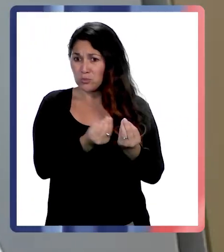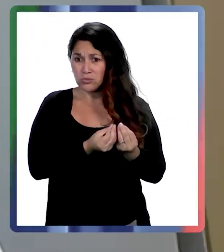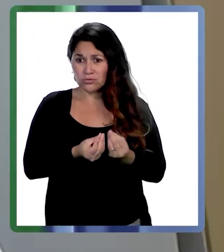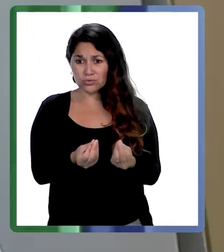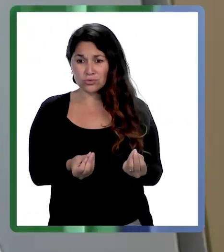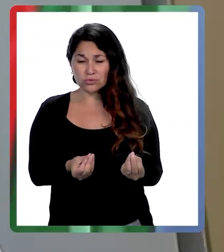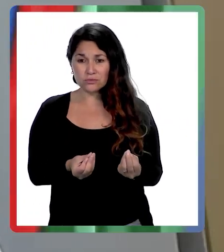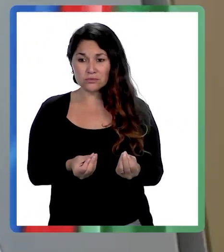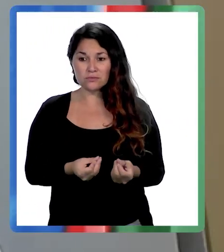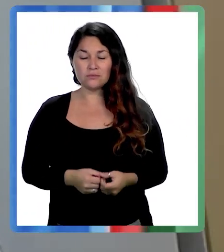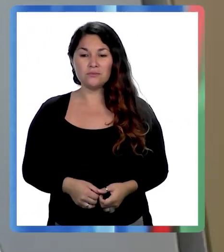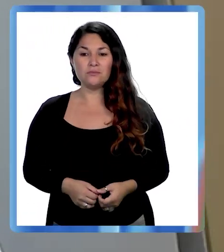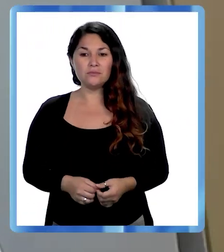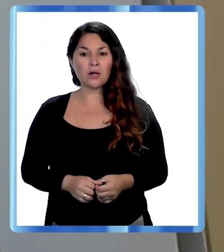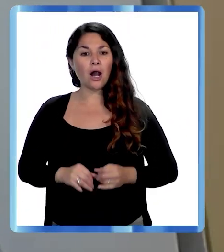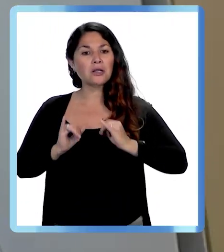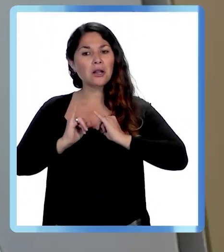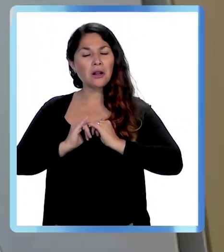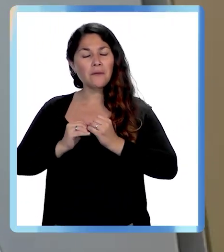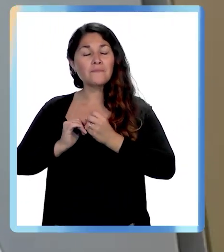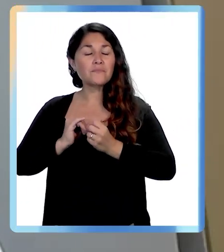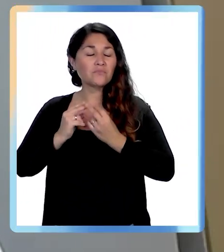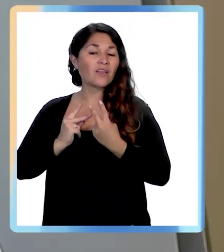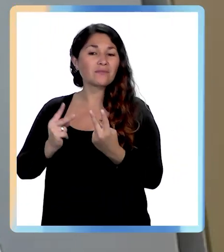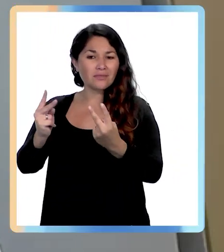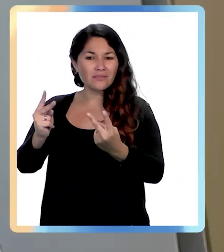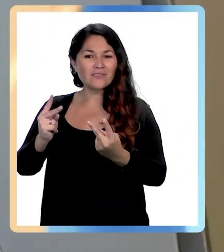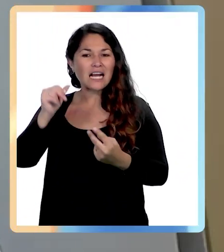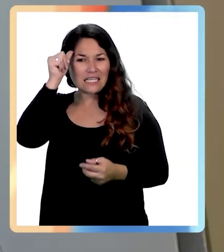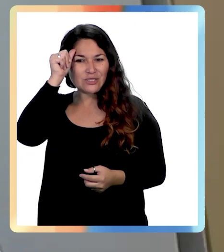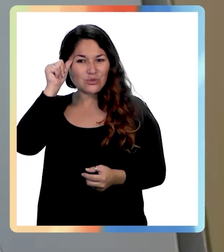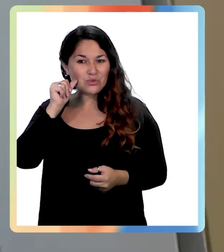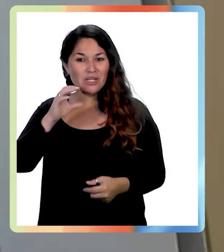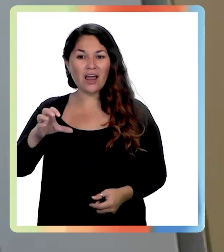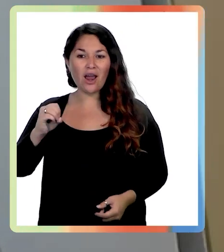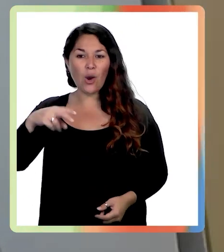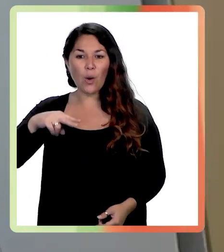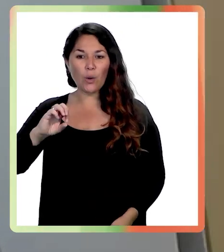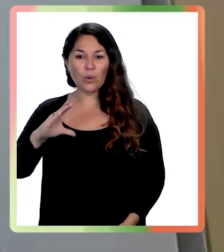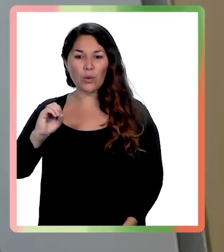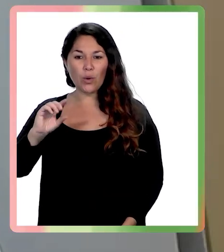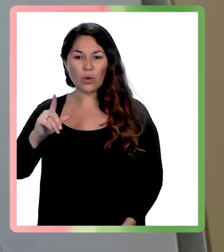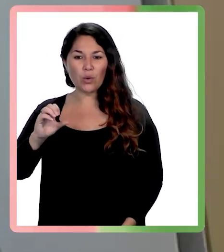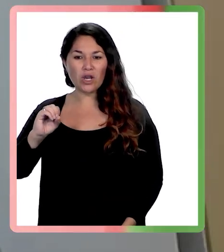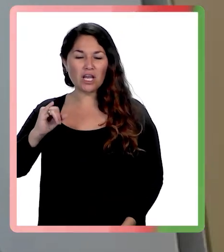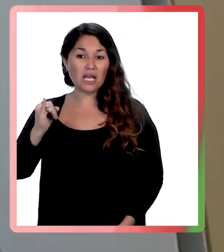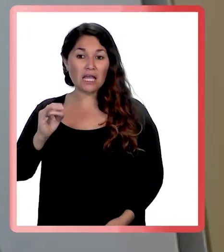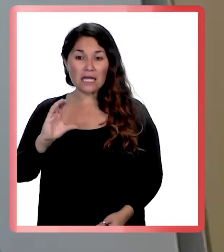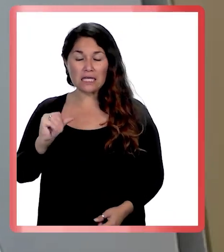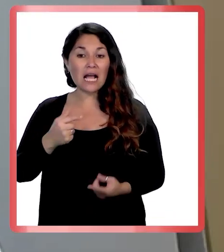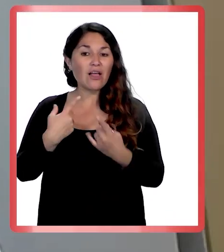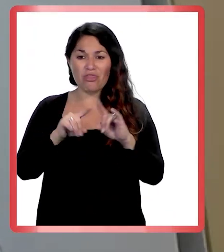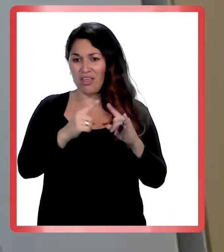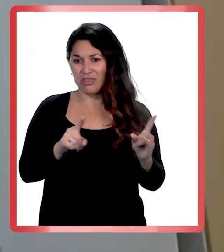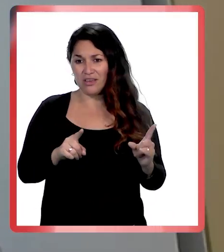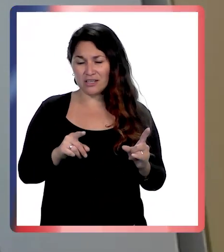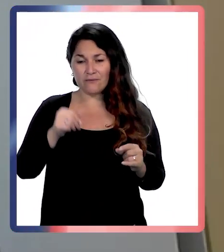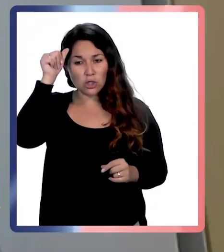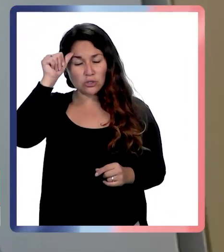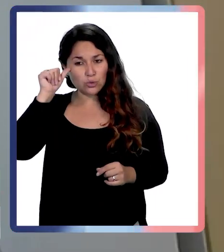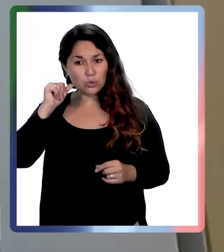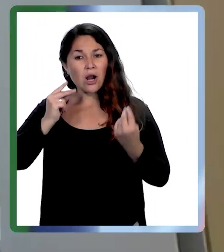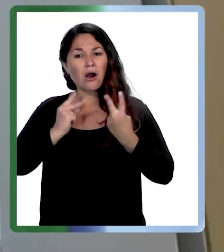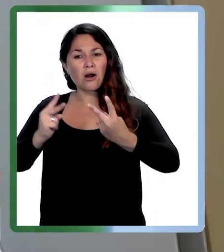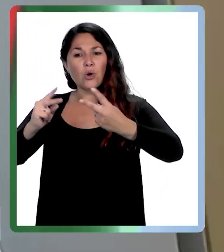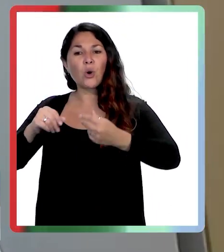chilenos precozmente salen a formarse afuera en cirugía oncológica y en oncología médica también. Hay los últimos 20, 30